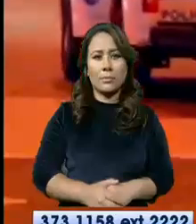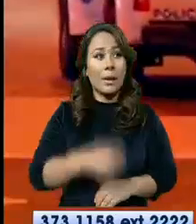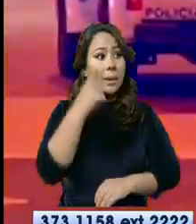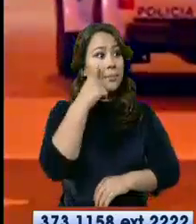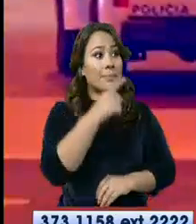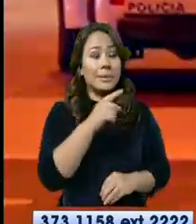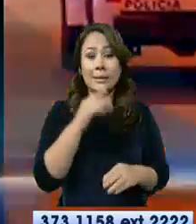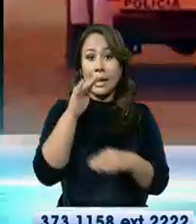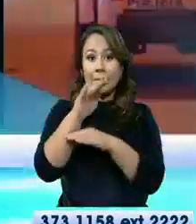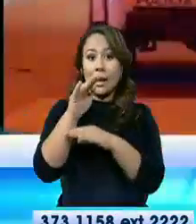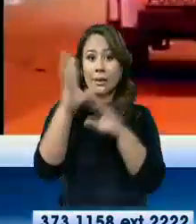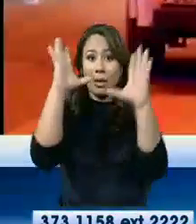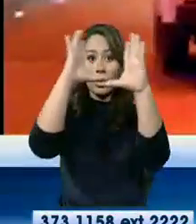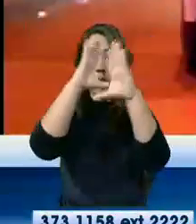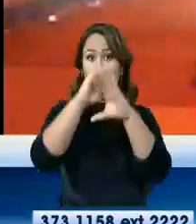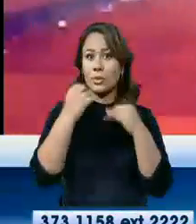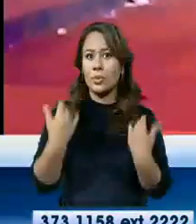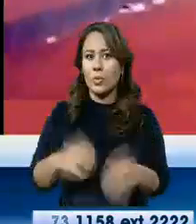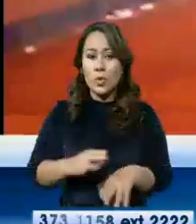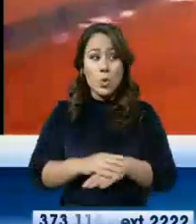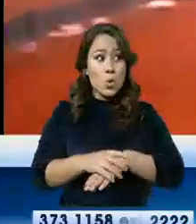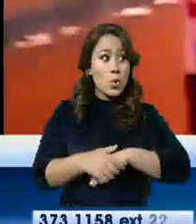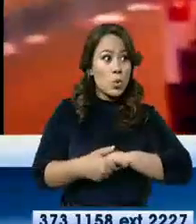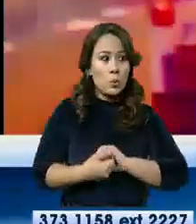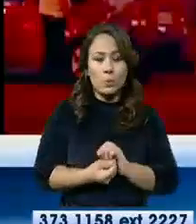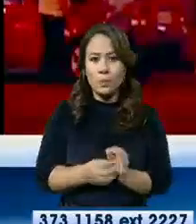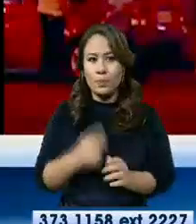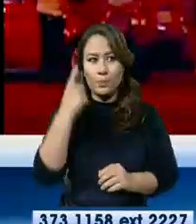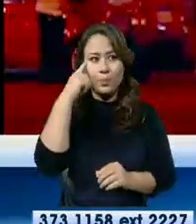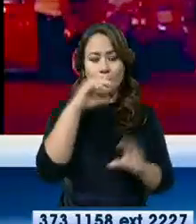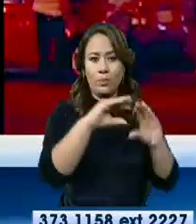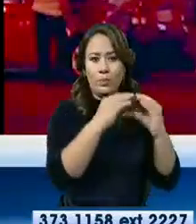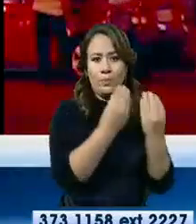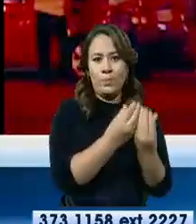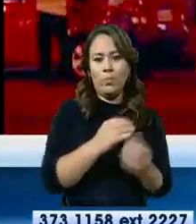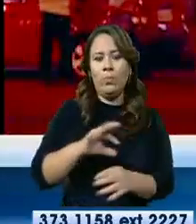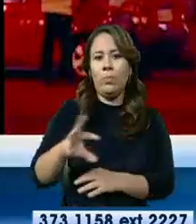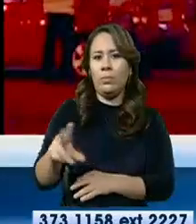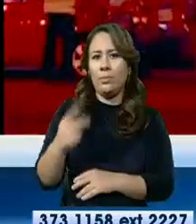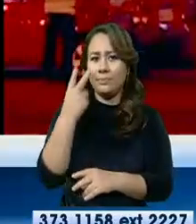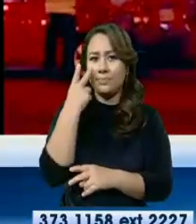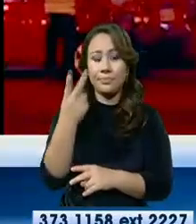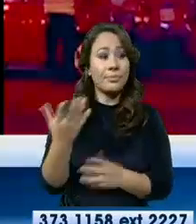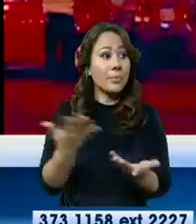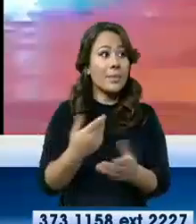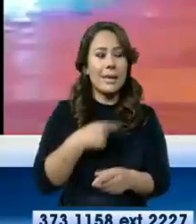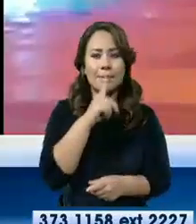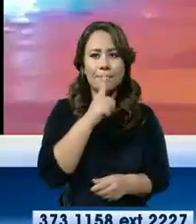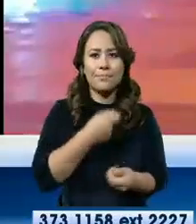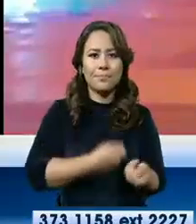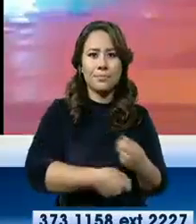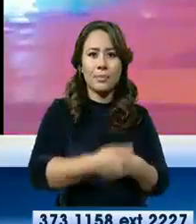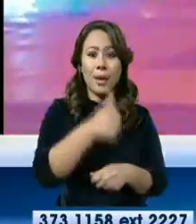Dicen que la tarde y noche es el momento apropiado para el grupo de antisociales encargados de distribuir la sustancia en el